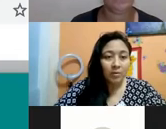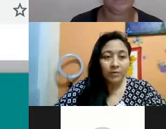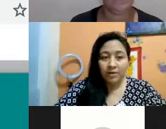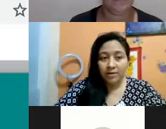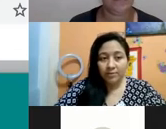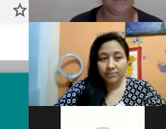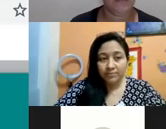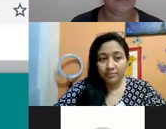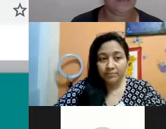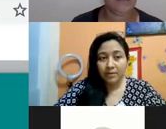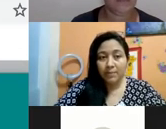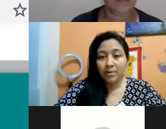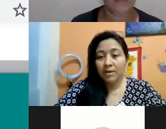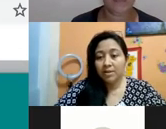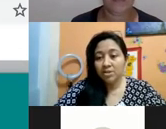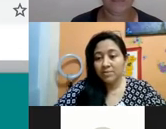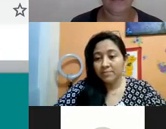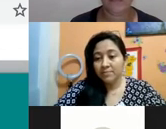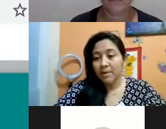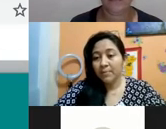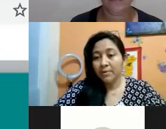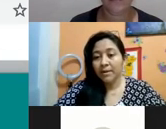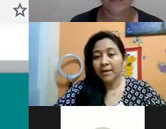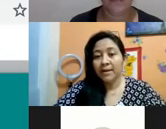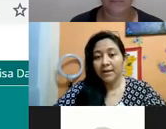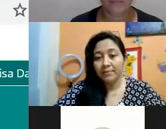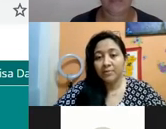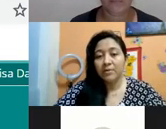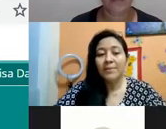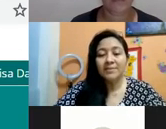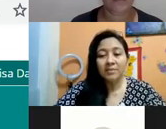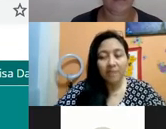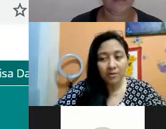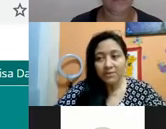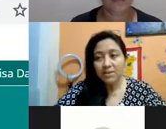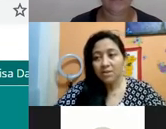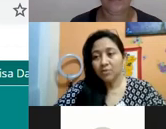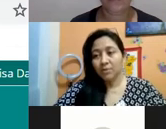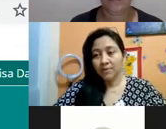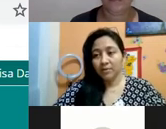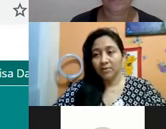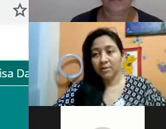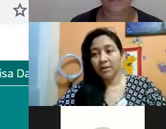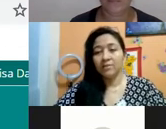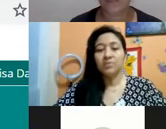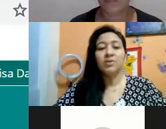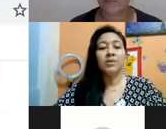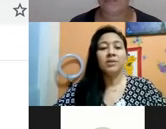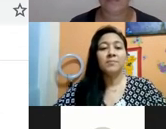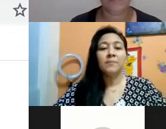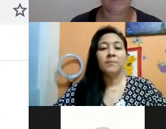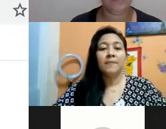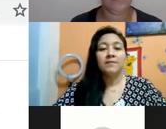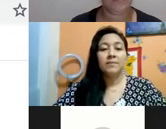buscar cuestionario. Damos clic allí. Vamos a poner agregar. Ahorita vamos a hacer algo sencillo, no vamos a estar con tantas